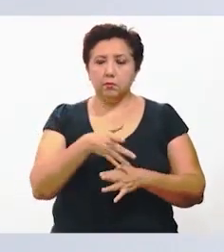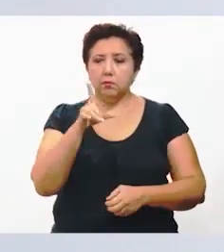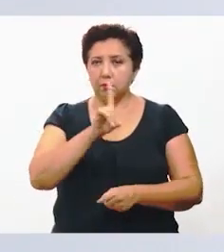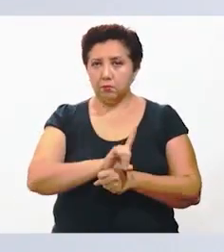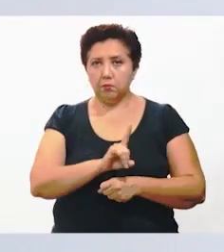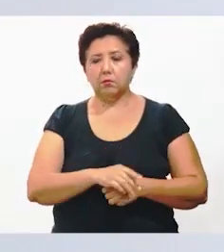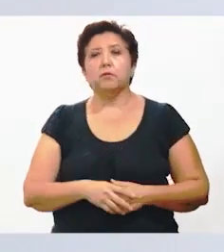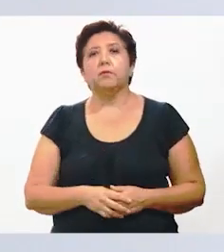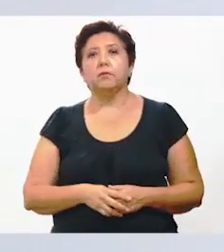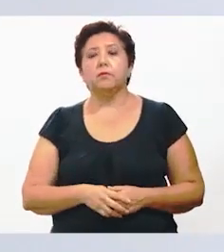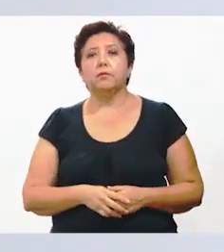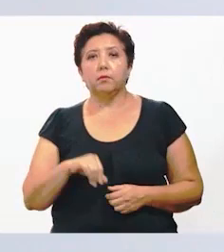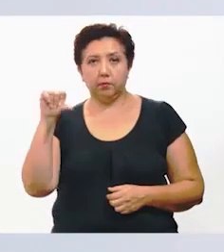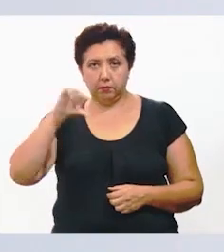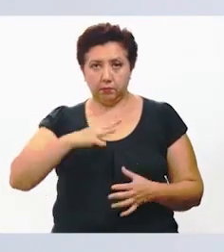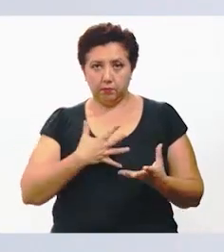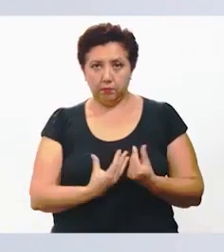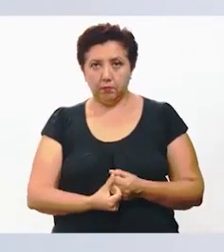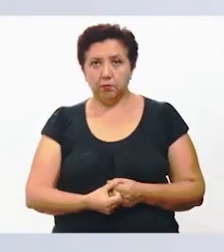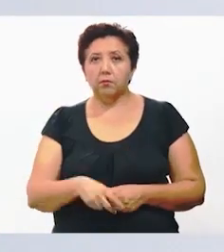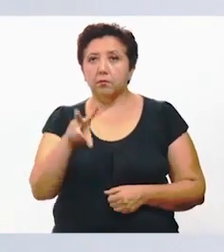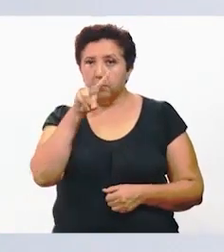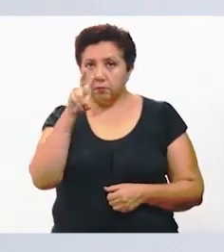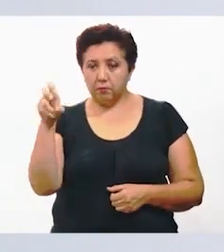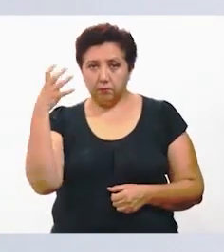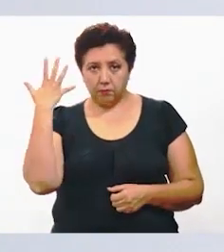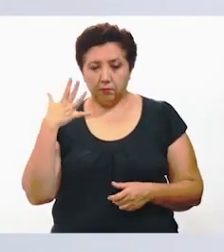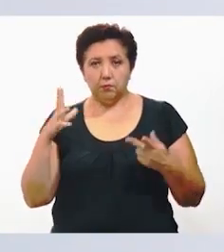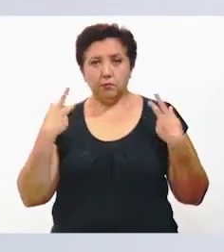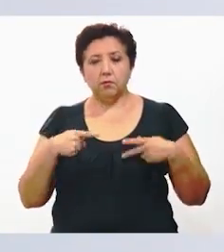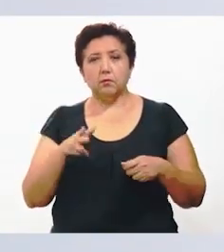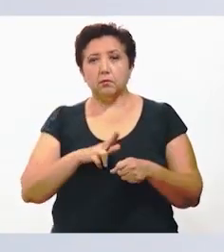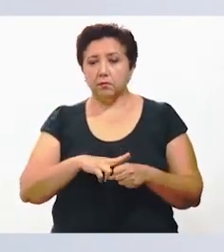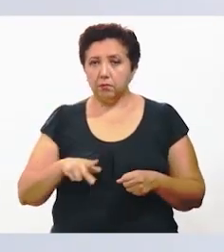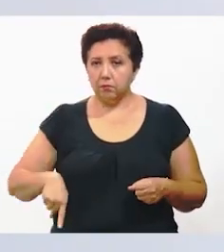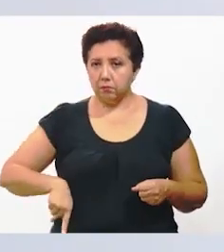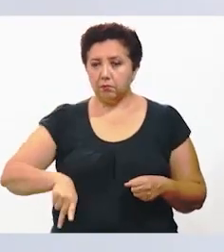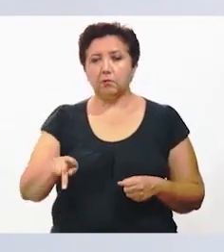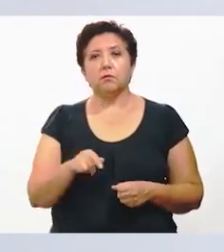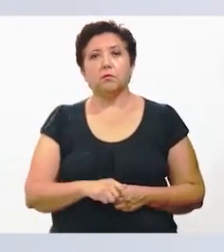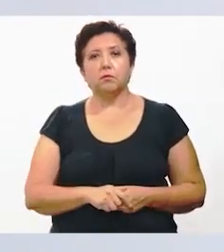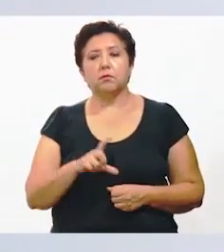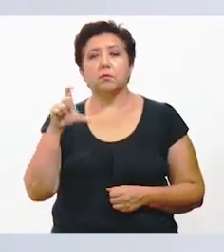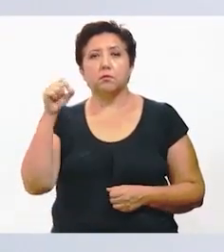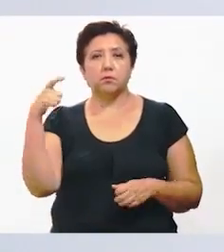y los ingresos diarios. El día de hoy tenemos 210 pacientes en hospitales públicos.